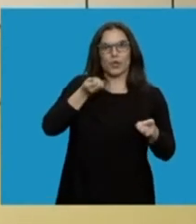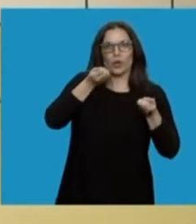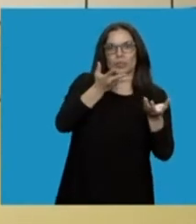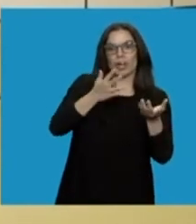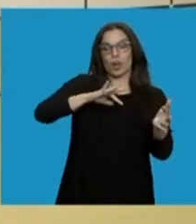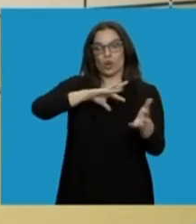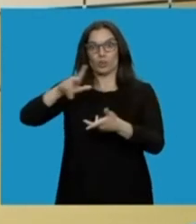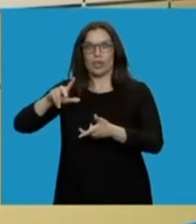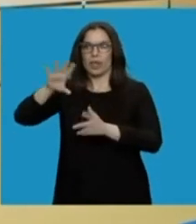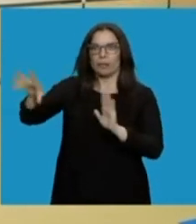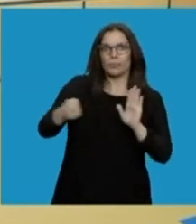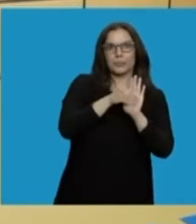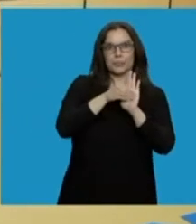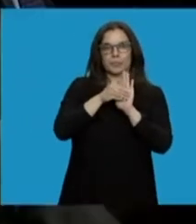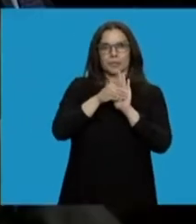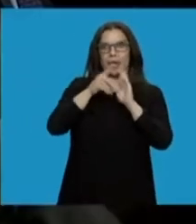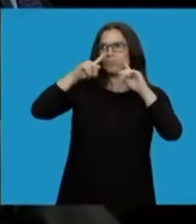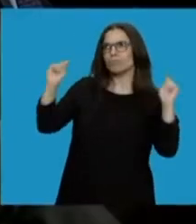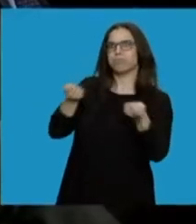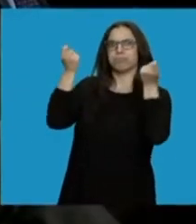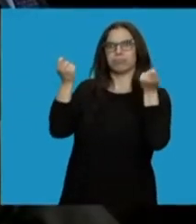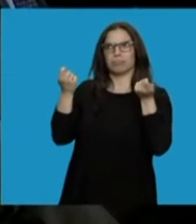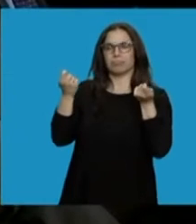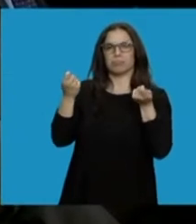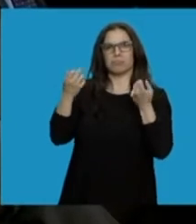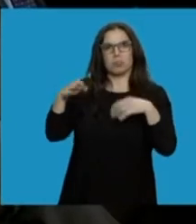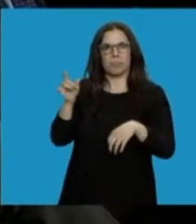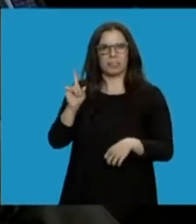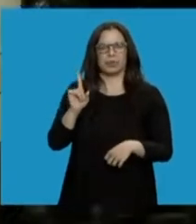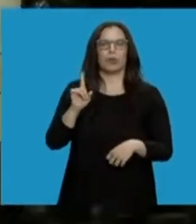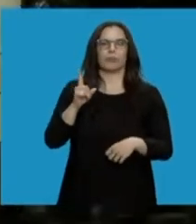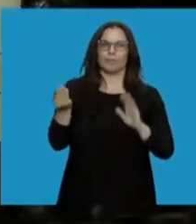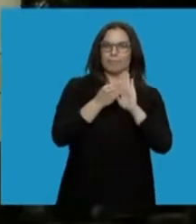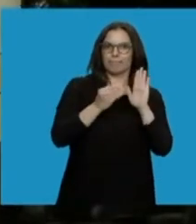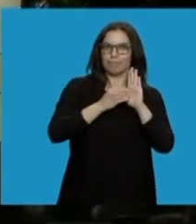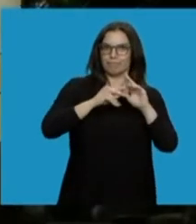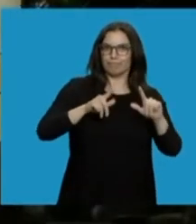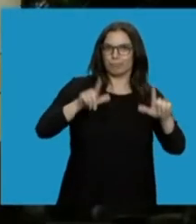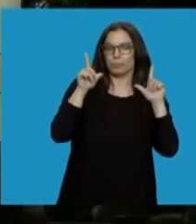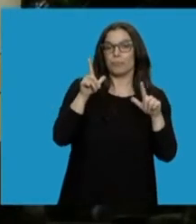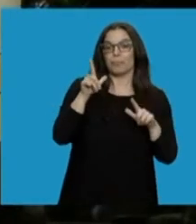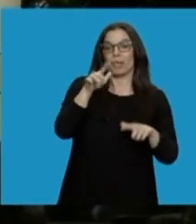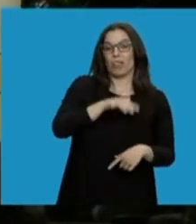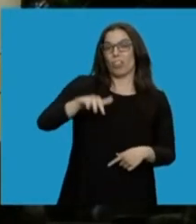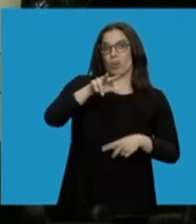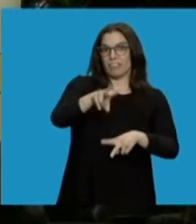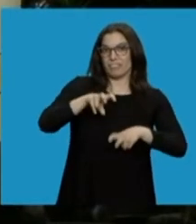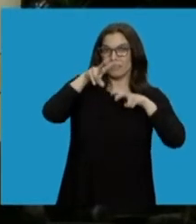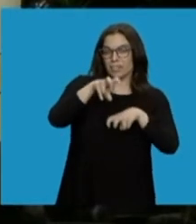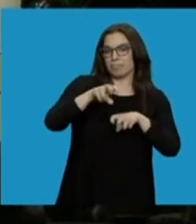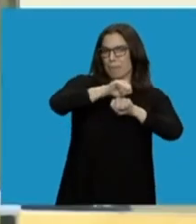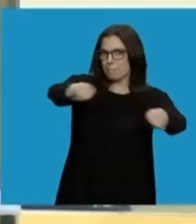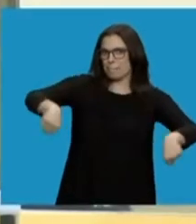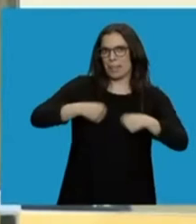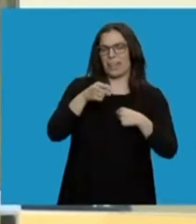ciertas noticias, ciertas historias que no siempre están en la agenda a primera hora de la mañana. Las cuencas vacías, como habéis visto, es una serie de reportajes